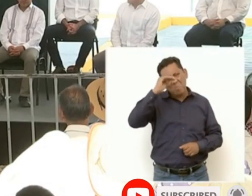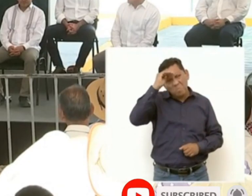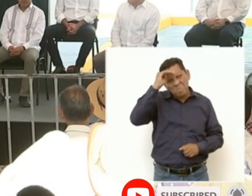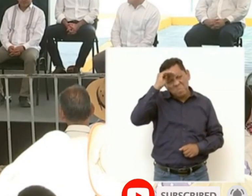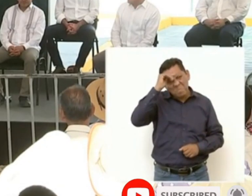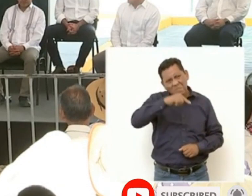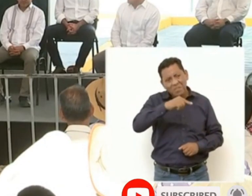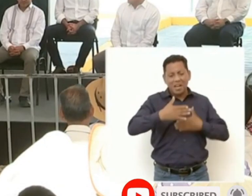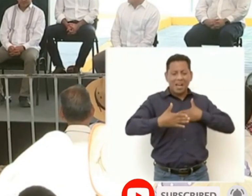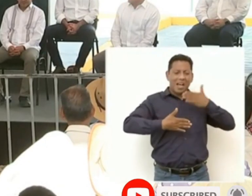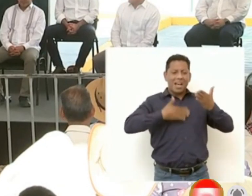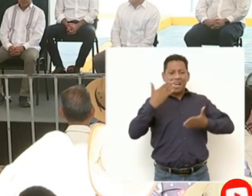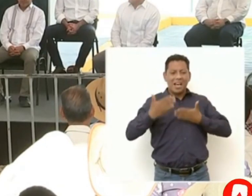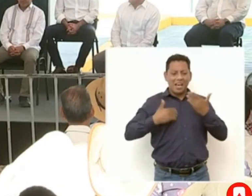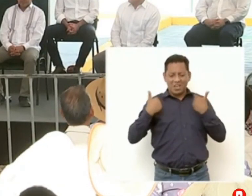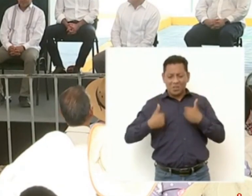van hasta a brindar